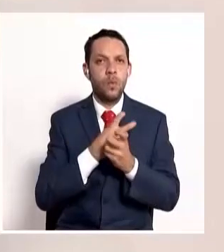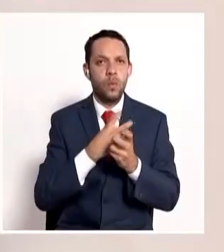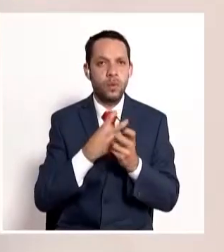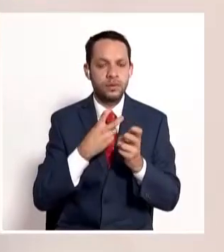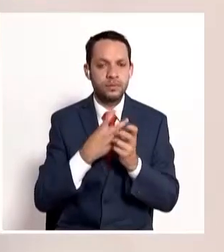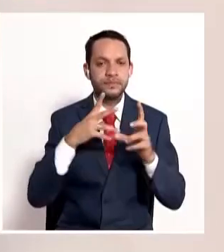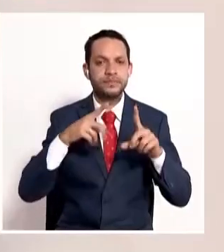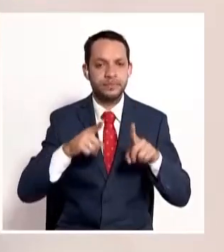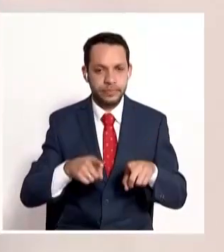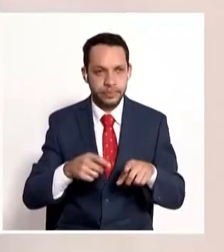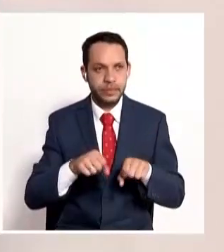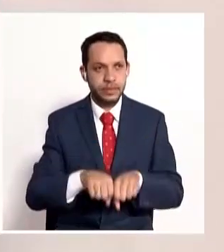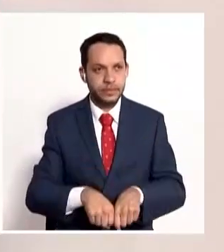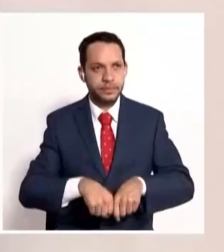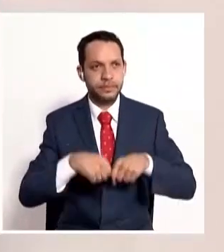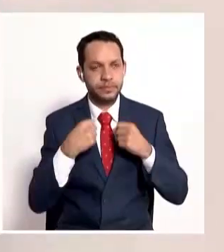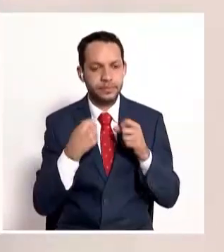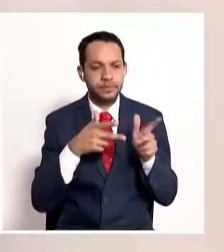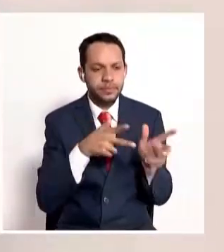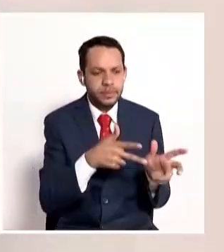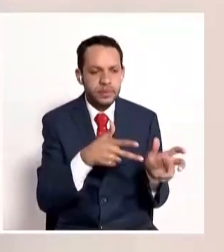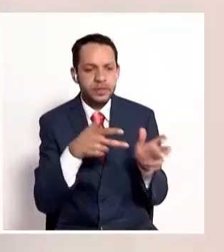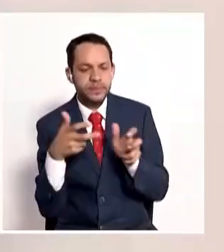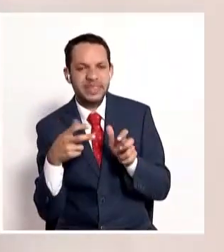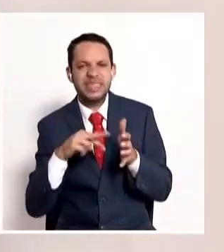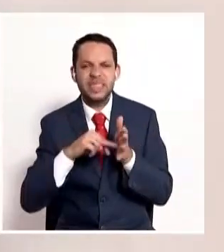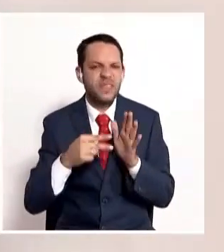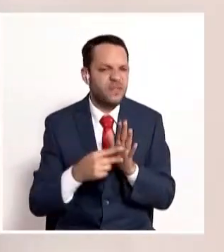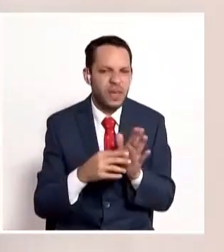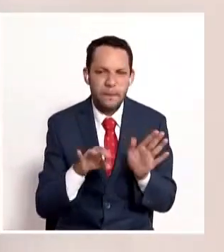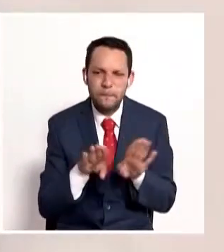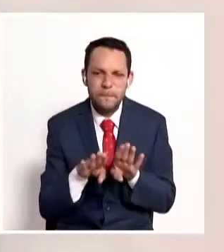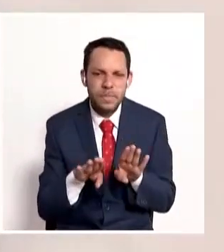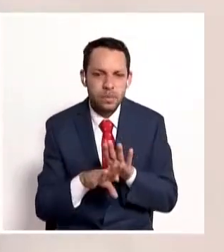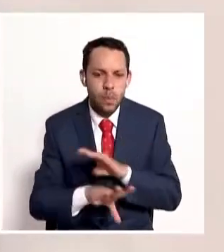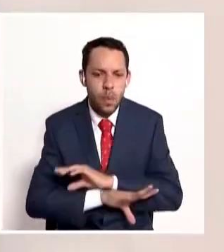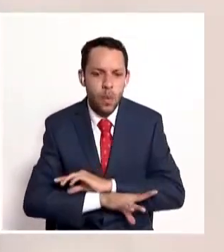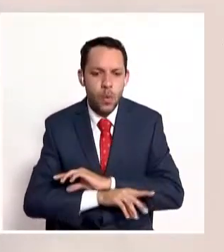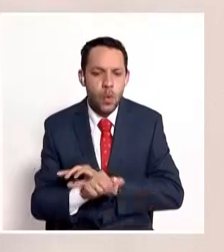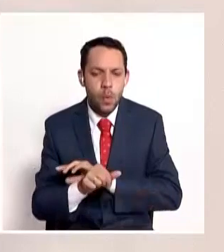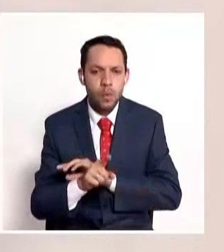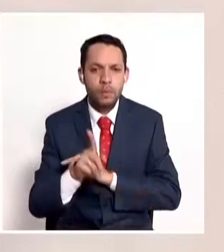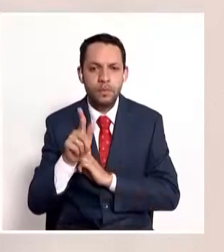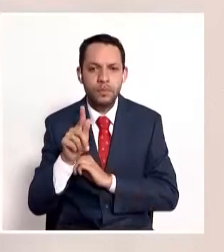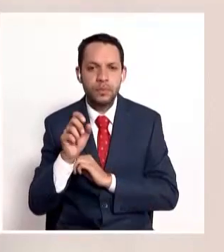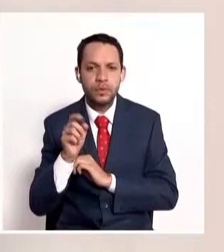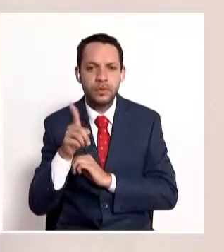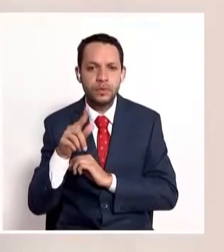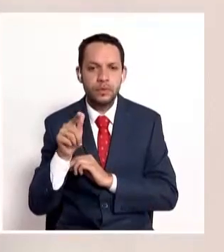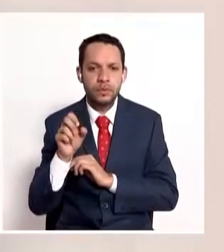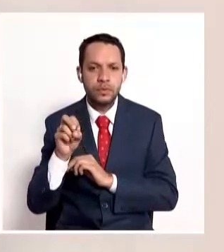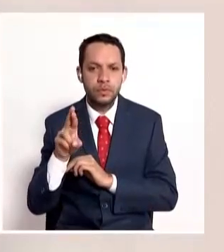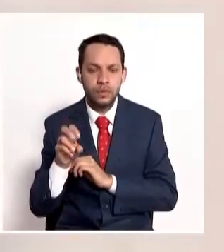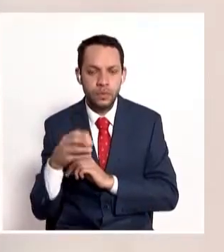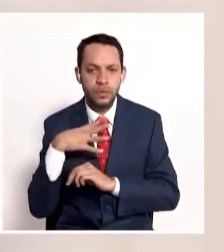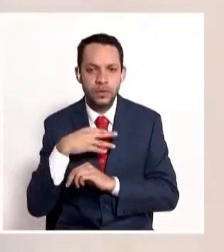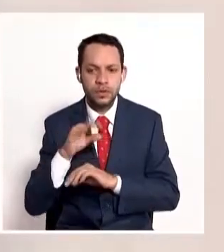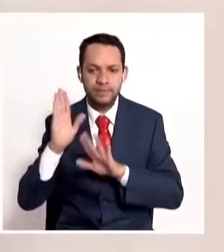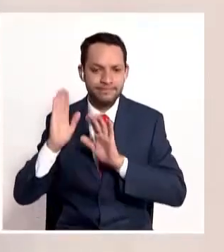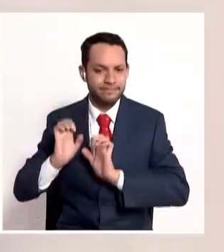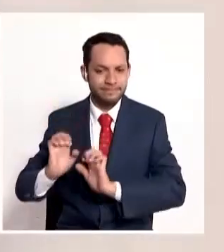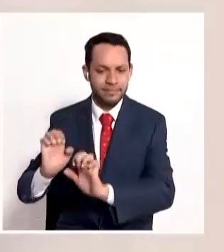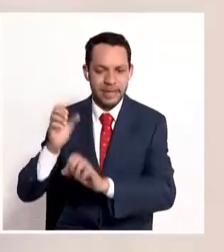contracción muscular entonces si hay una buena recomendación en estas personas es que comiencen a eliminar todo lo que sean productos lácteos